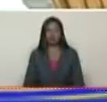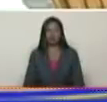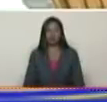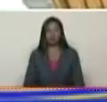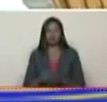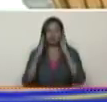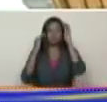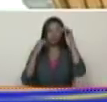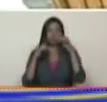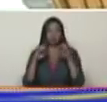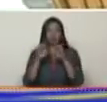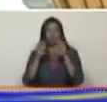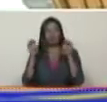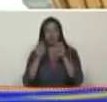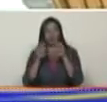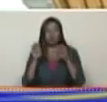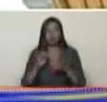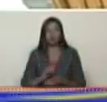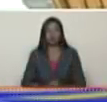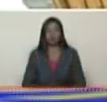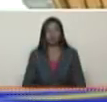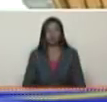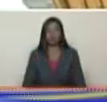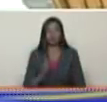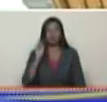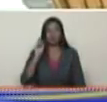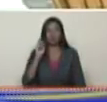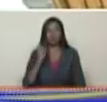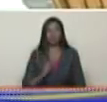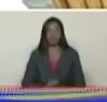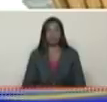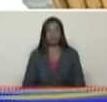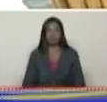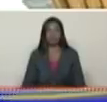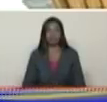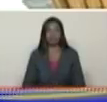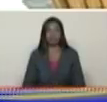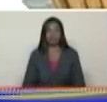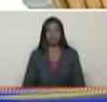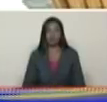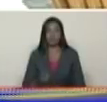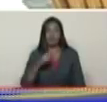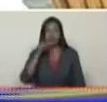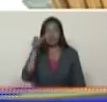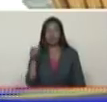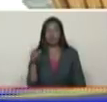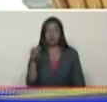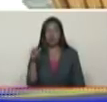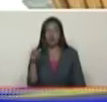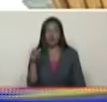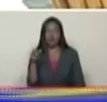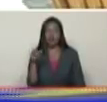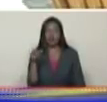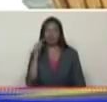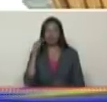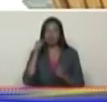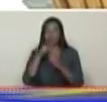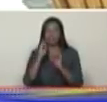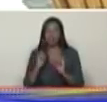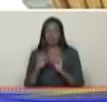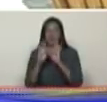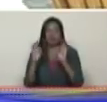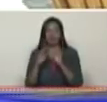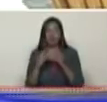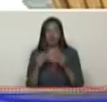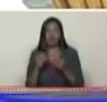amor a los más necesitados, a las víctimas directas que